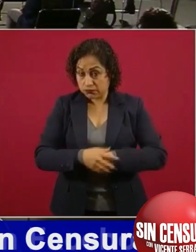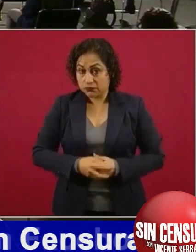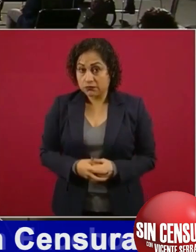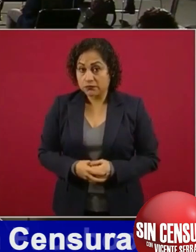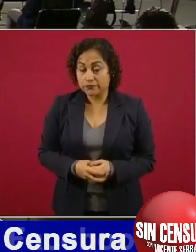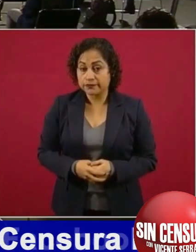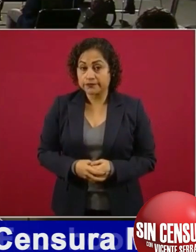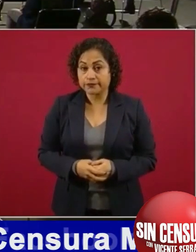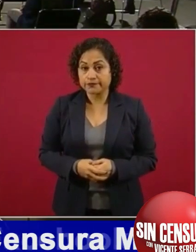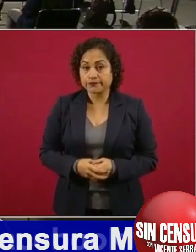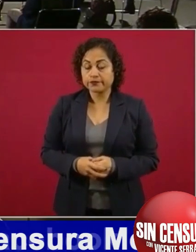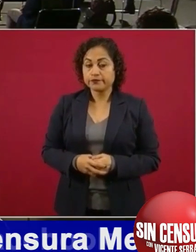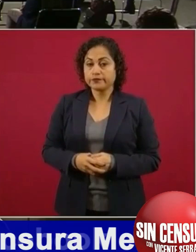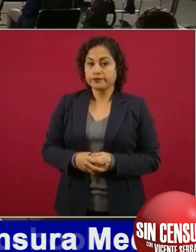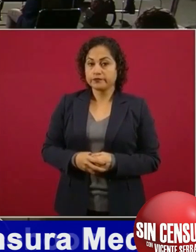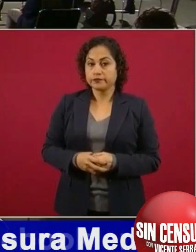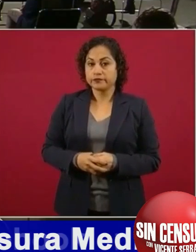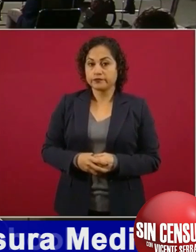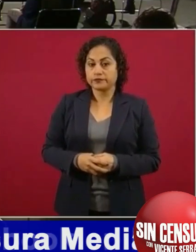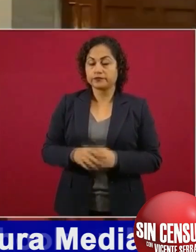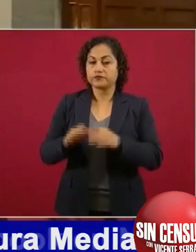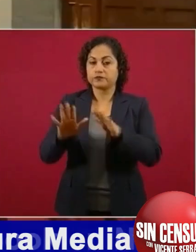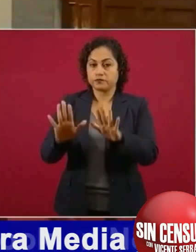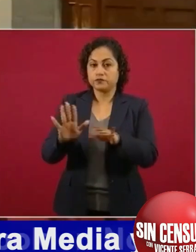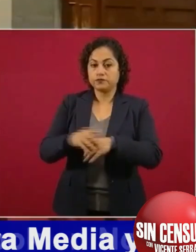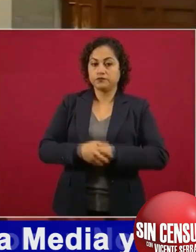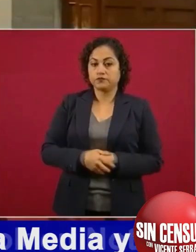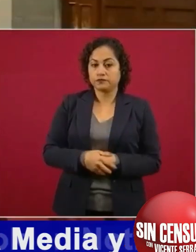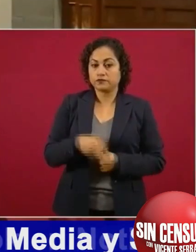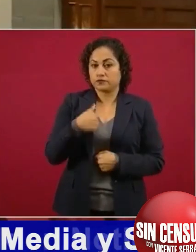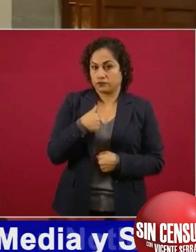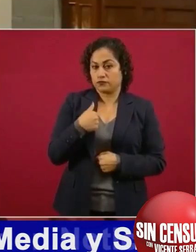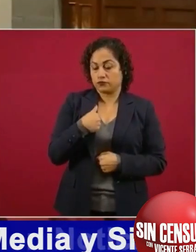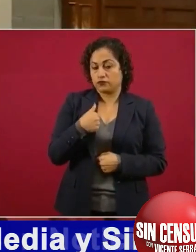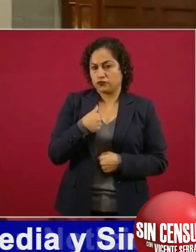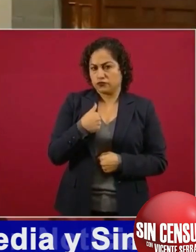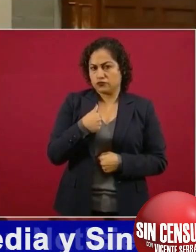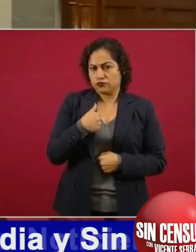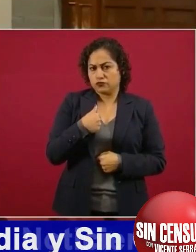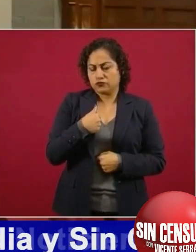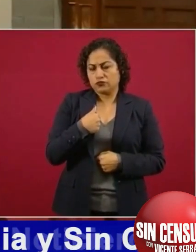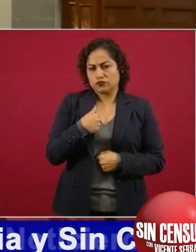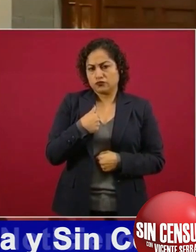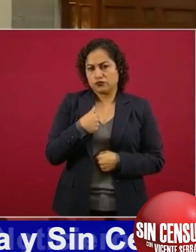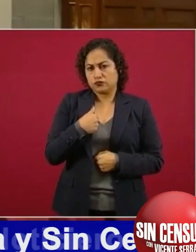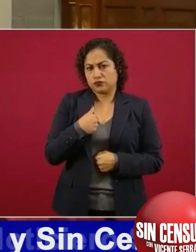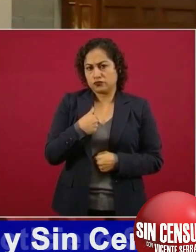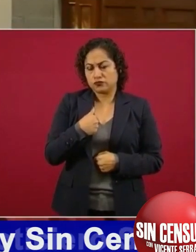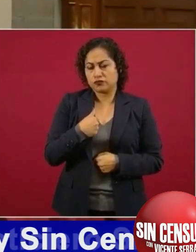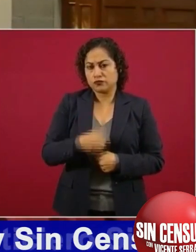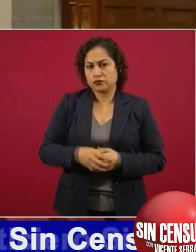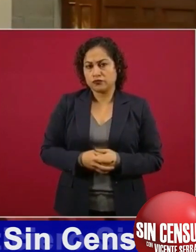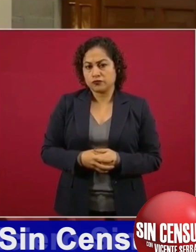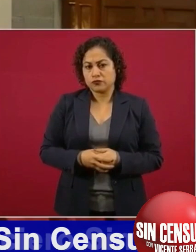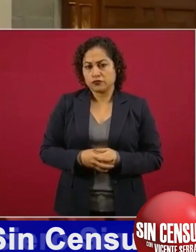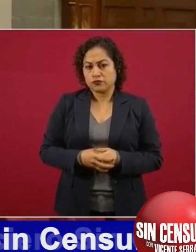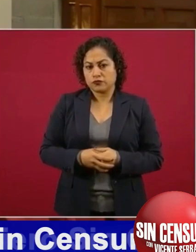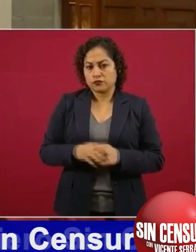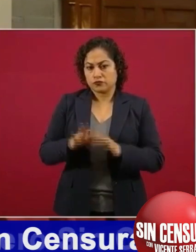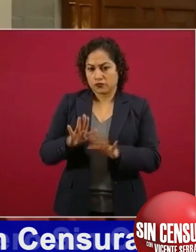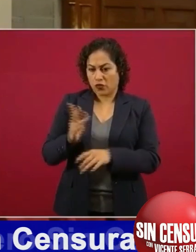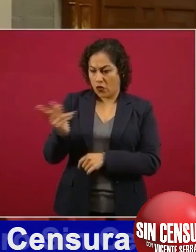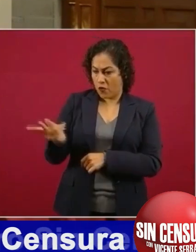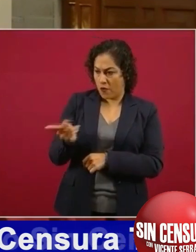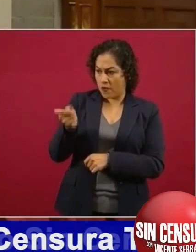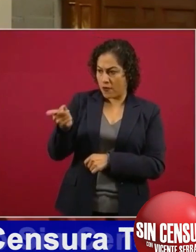Bueno, nada más hacer aquí una pregunta a la doctora Olga Sánchez